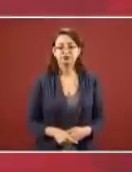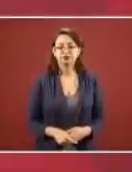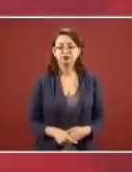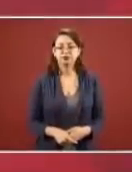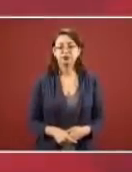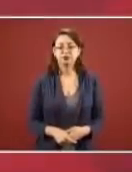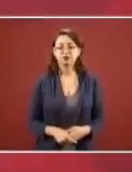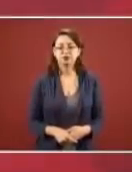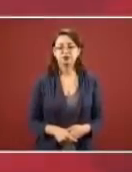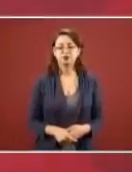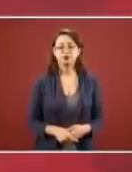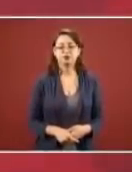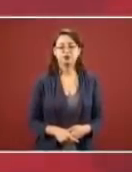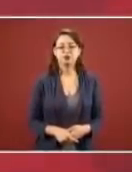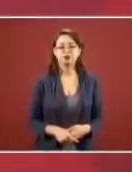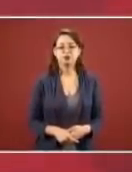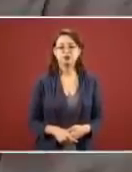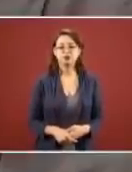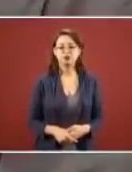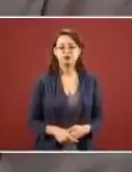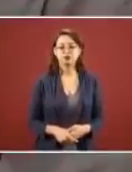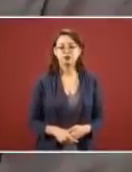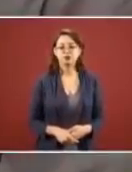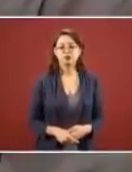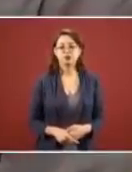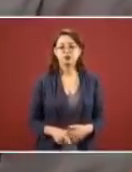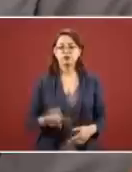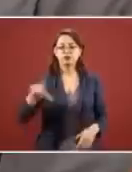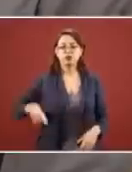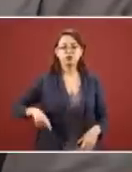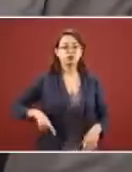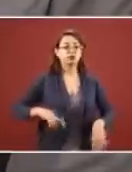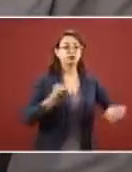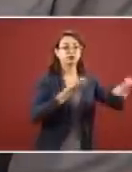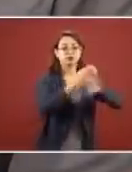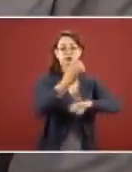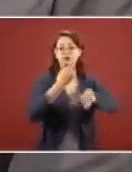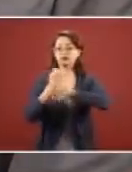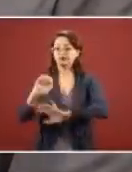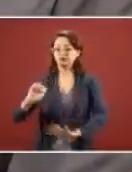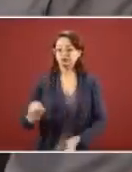de que tengan menos recursos los gobiernos estatales.